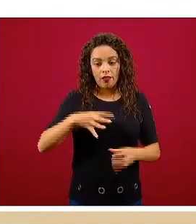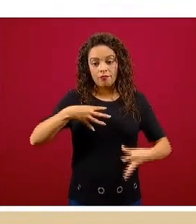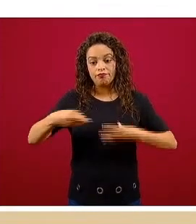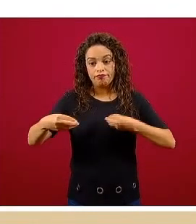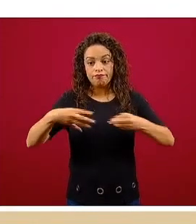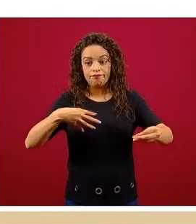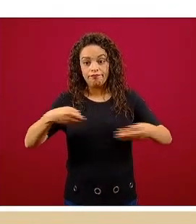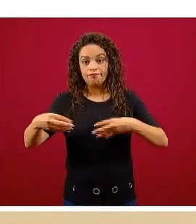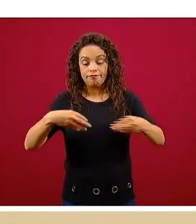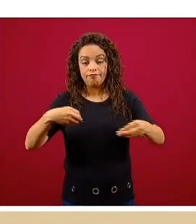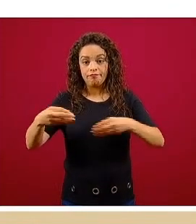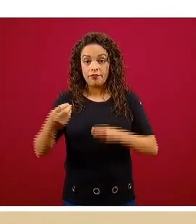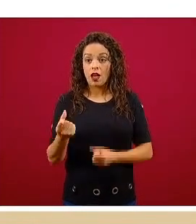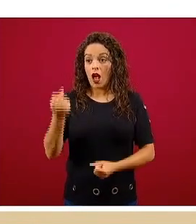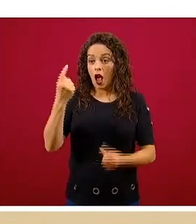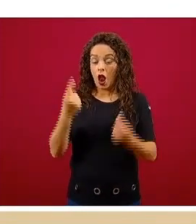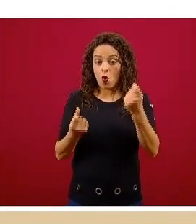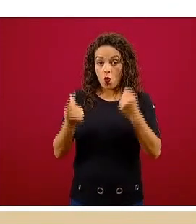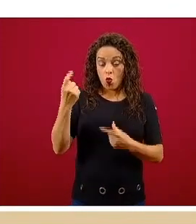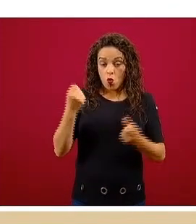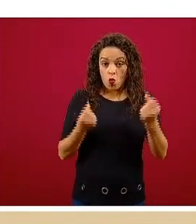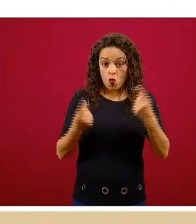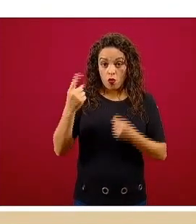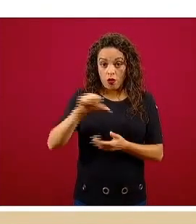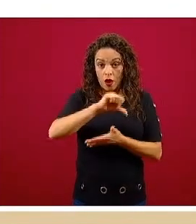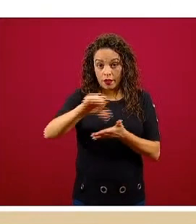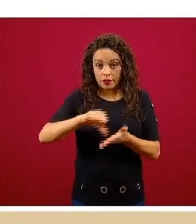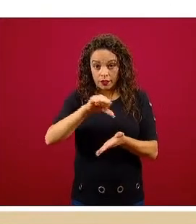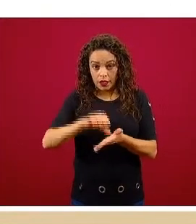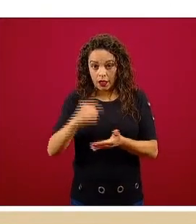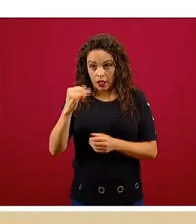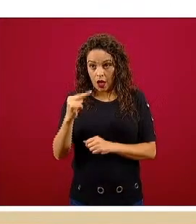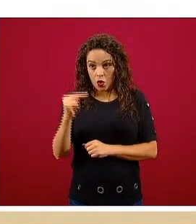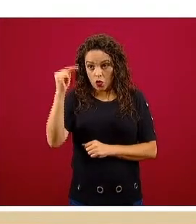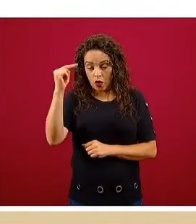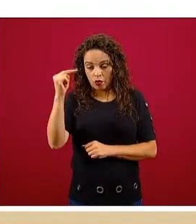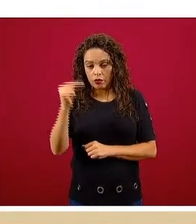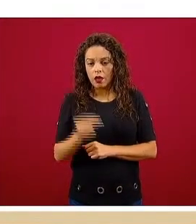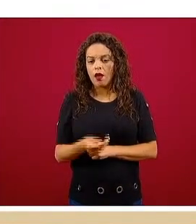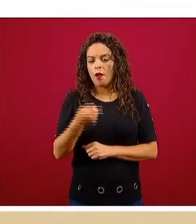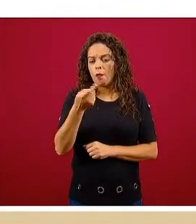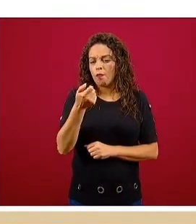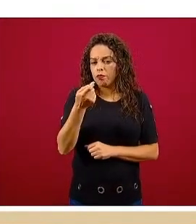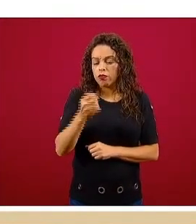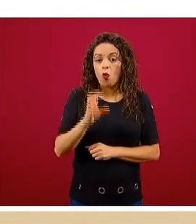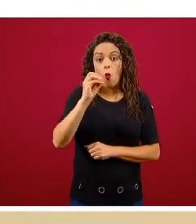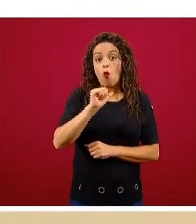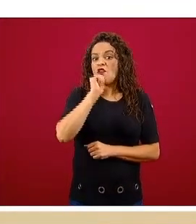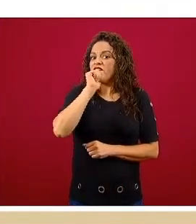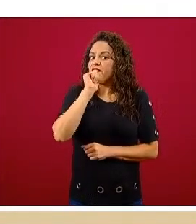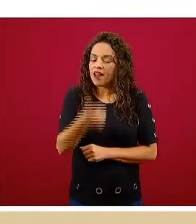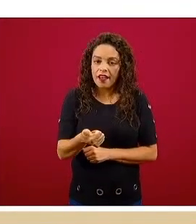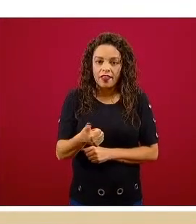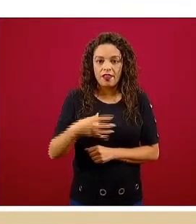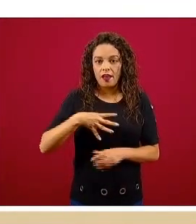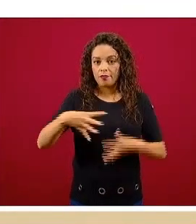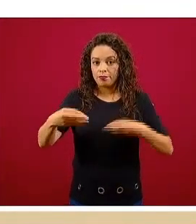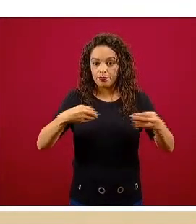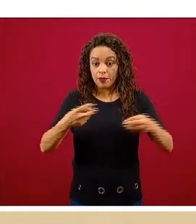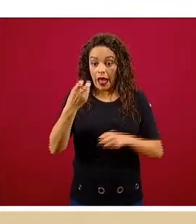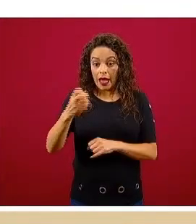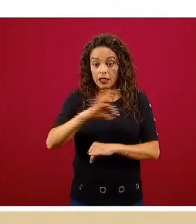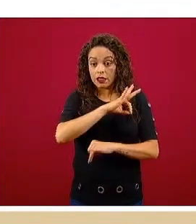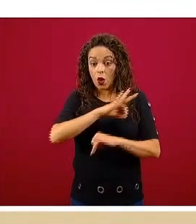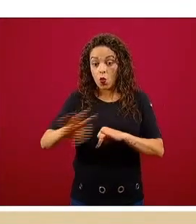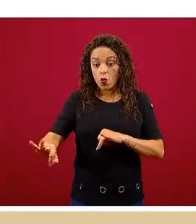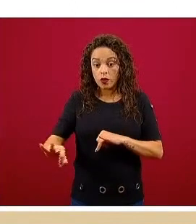transmisión, algunos municipios del centro y del norte sin transmisión, inclusive en las últimas semanas, y esta es la última fotografía, que es la